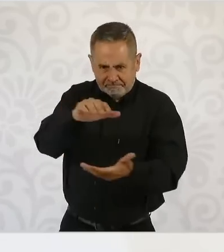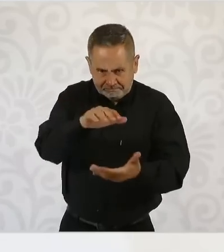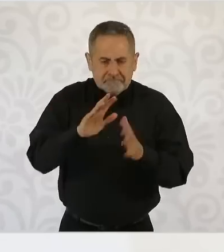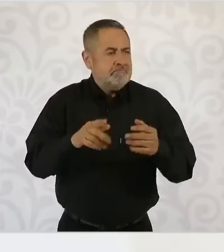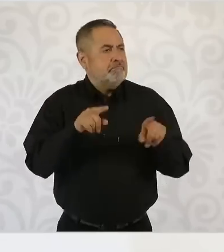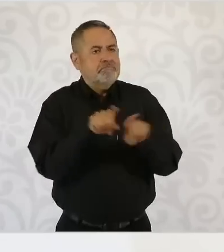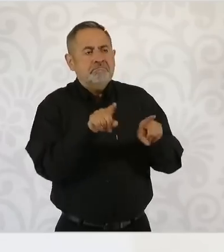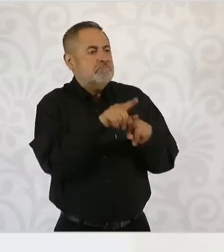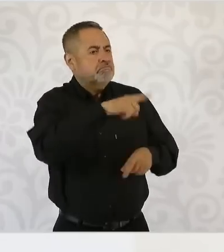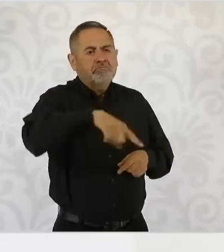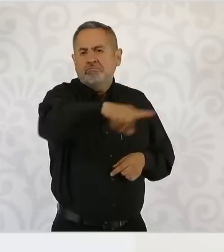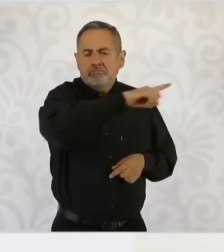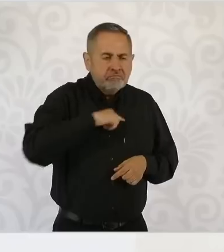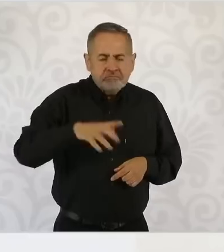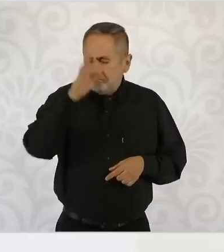productores agropecuarios.